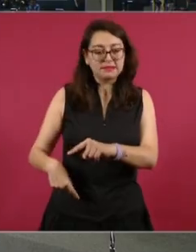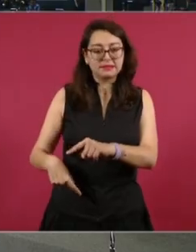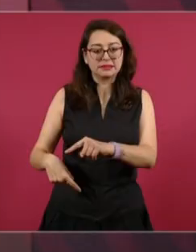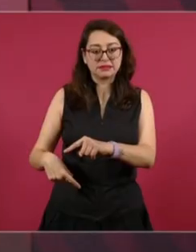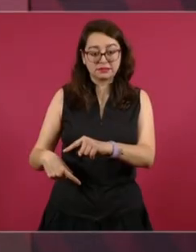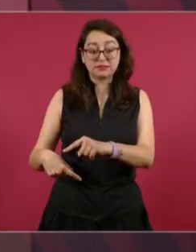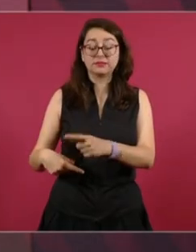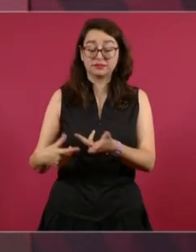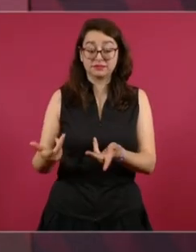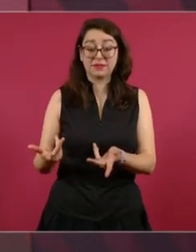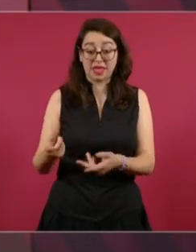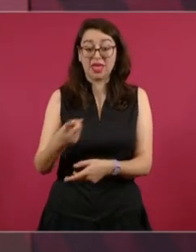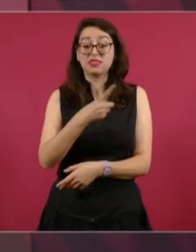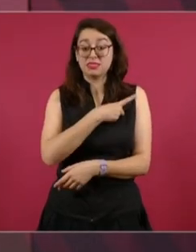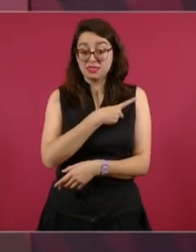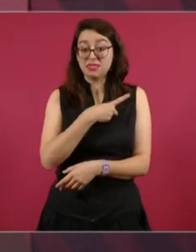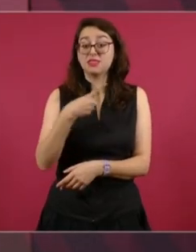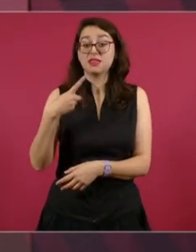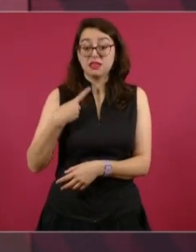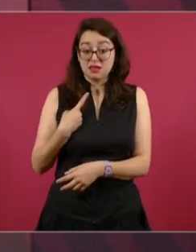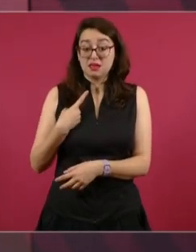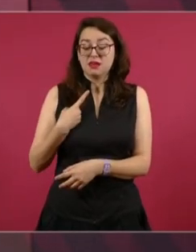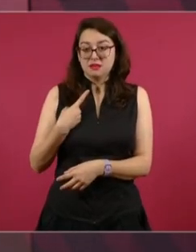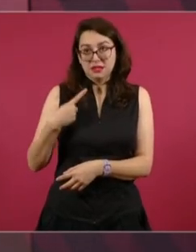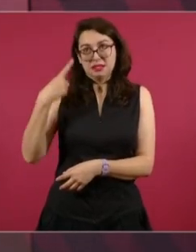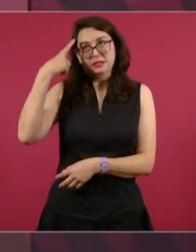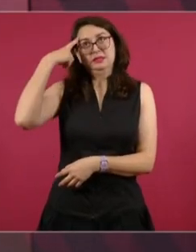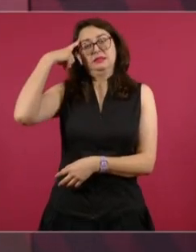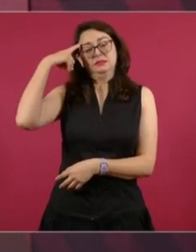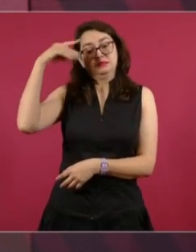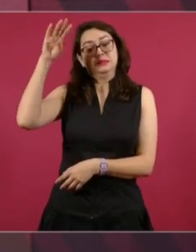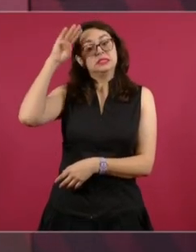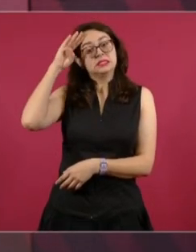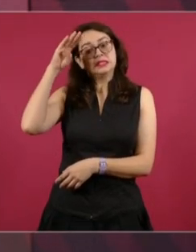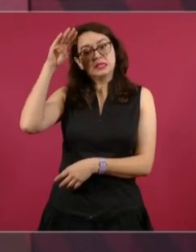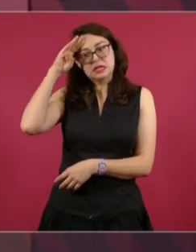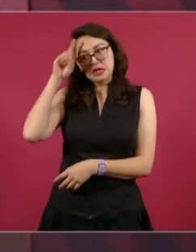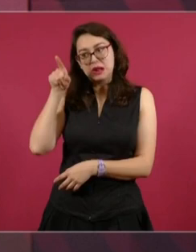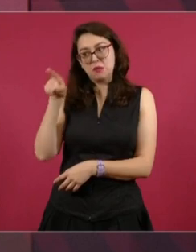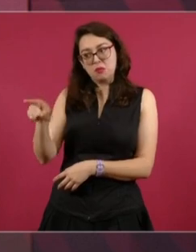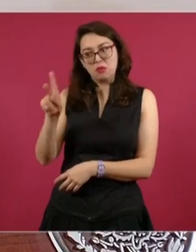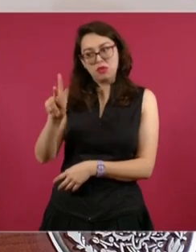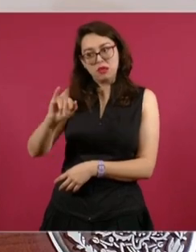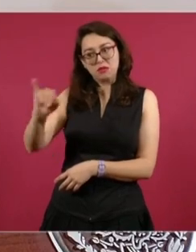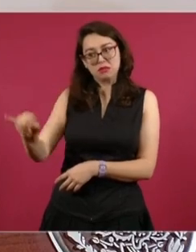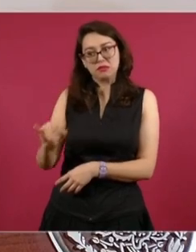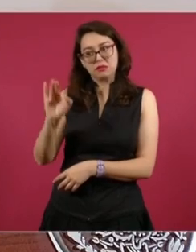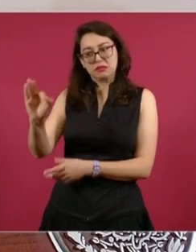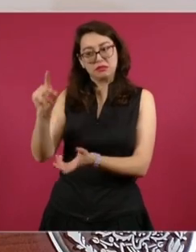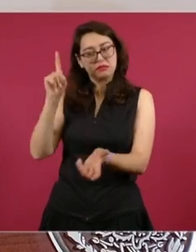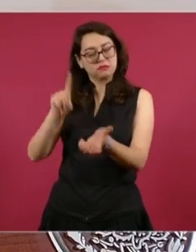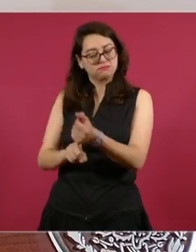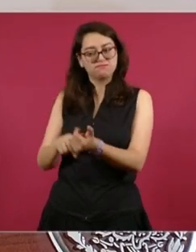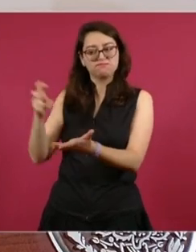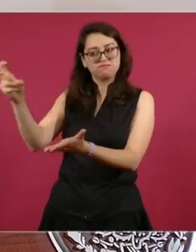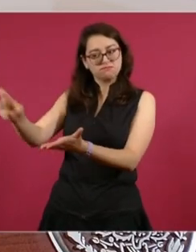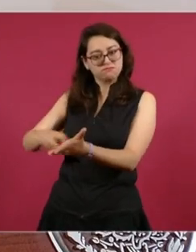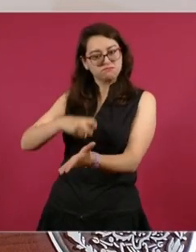y esto tiene que llevar a una reforma profunda que incluso tome en